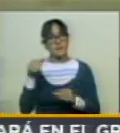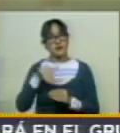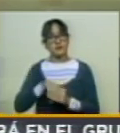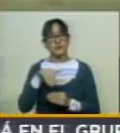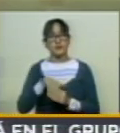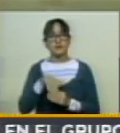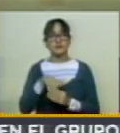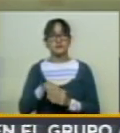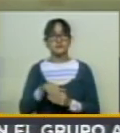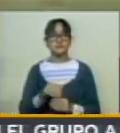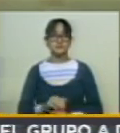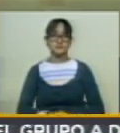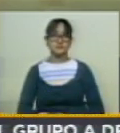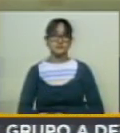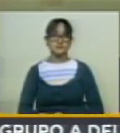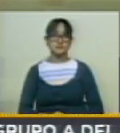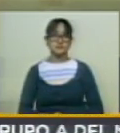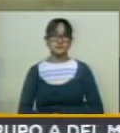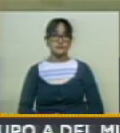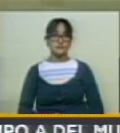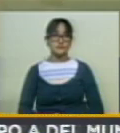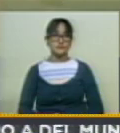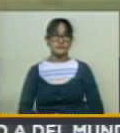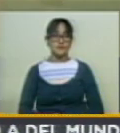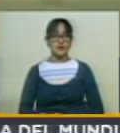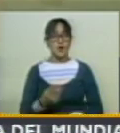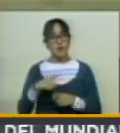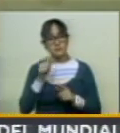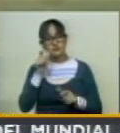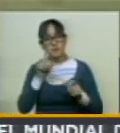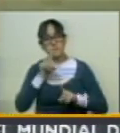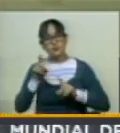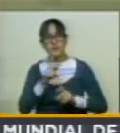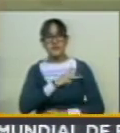electoral. Manuel Covela, Venevisión.